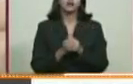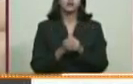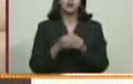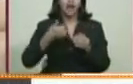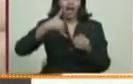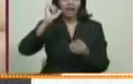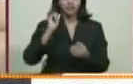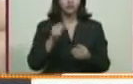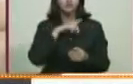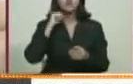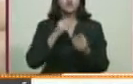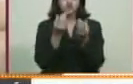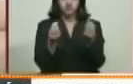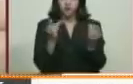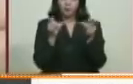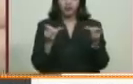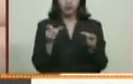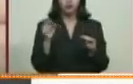asesinados.